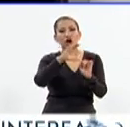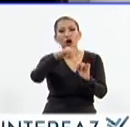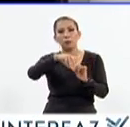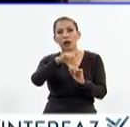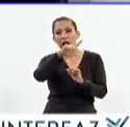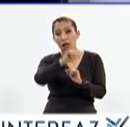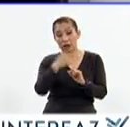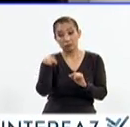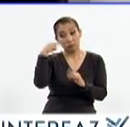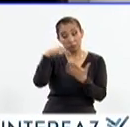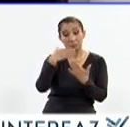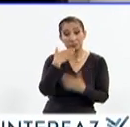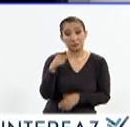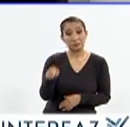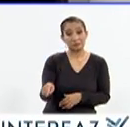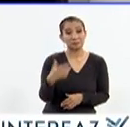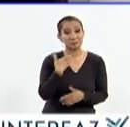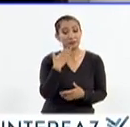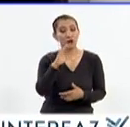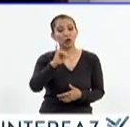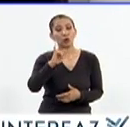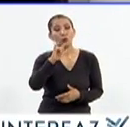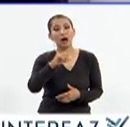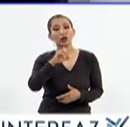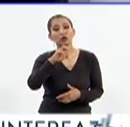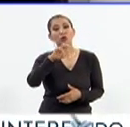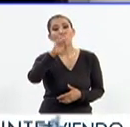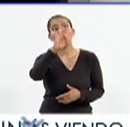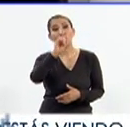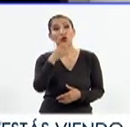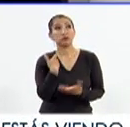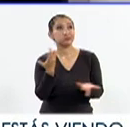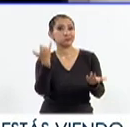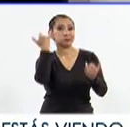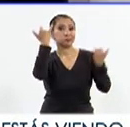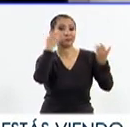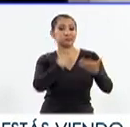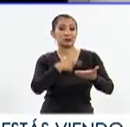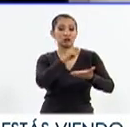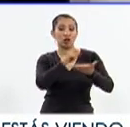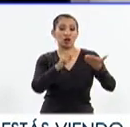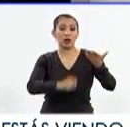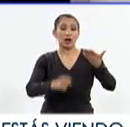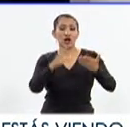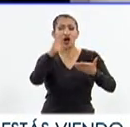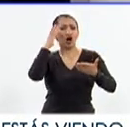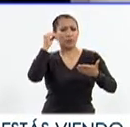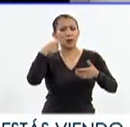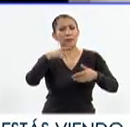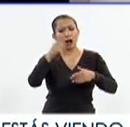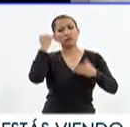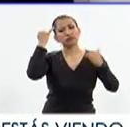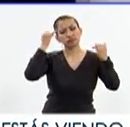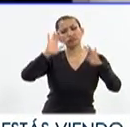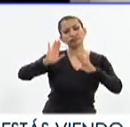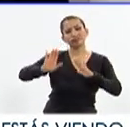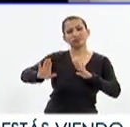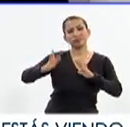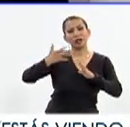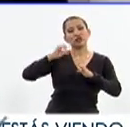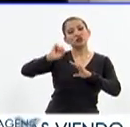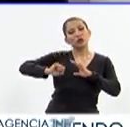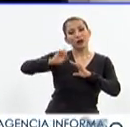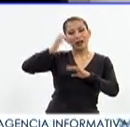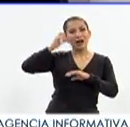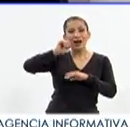Comala, que aunque si bien Juan Rulfo no es un autor colimense, pero el gran imaginario es del